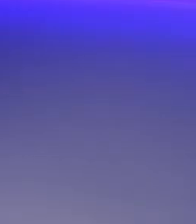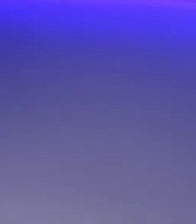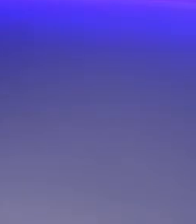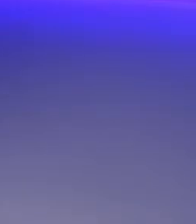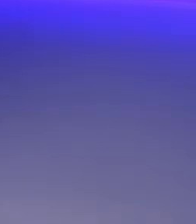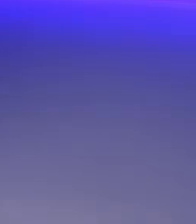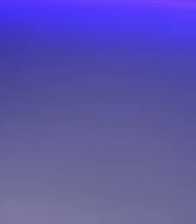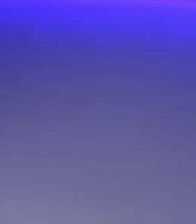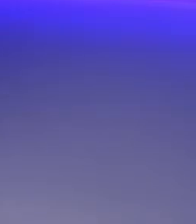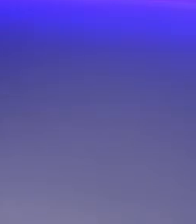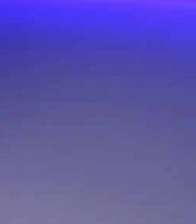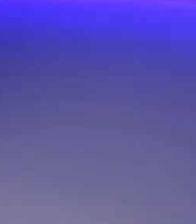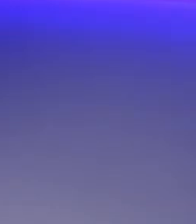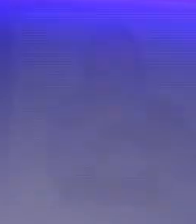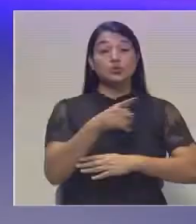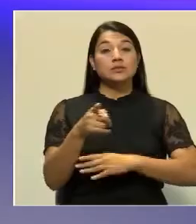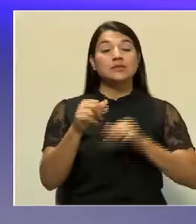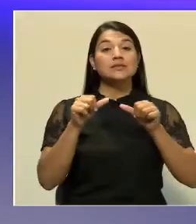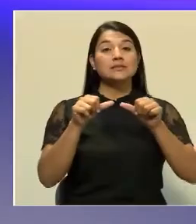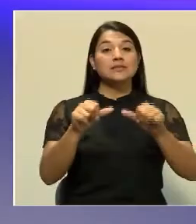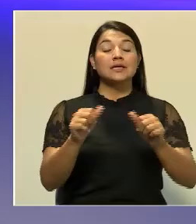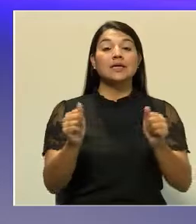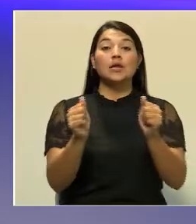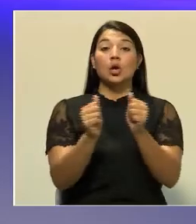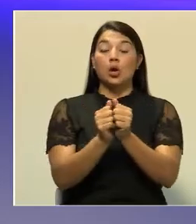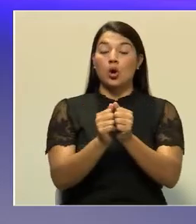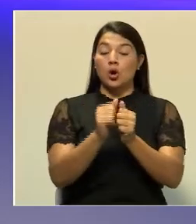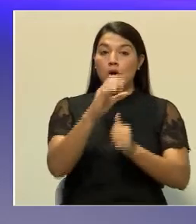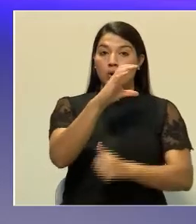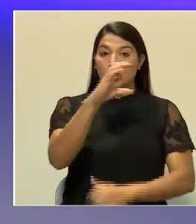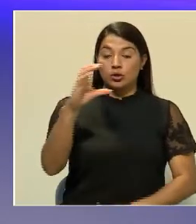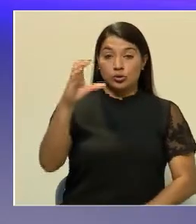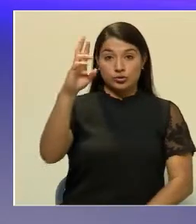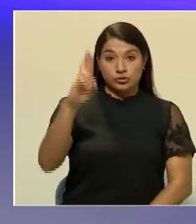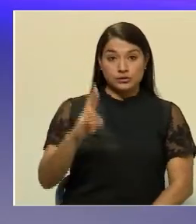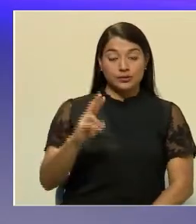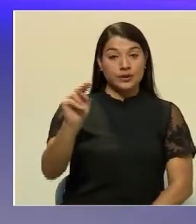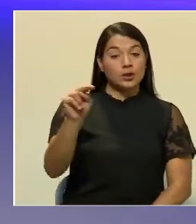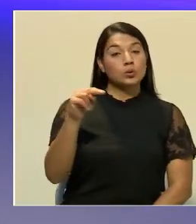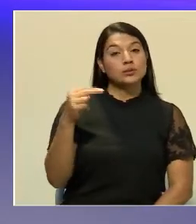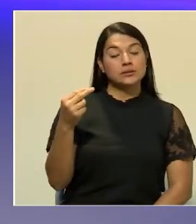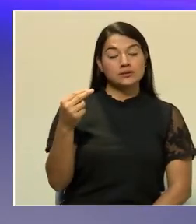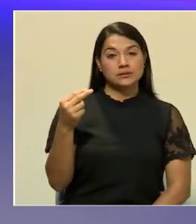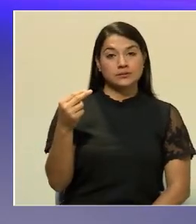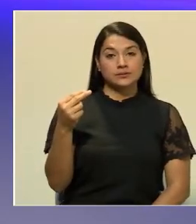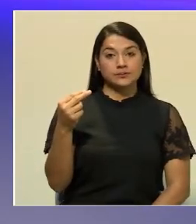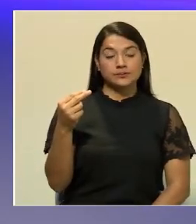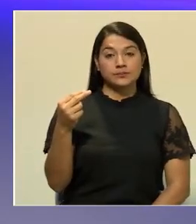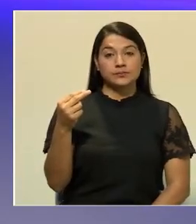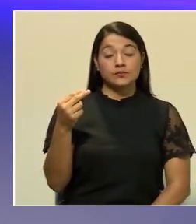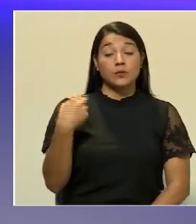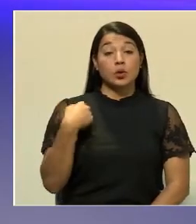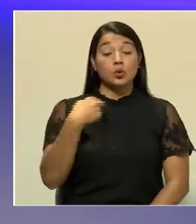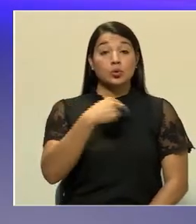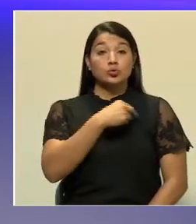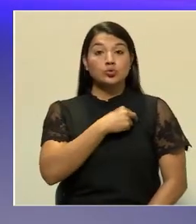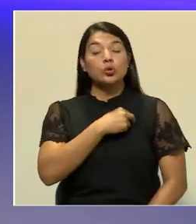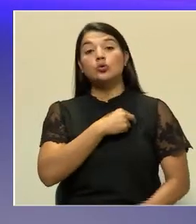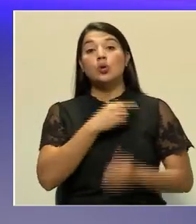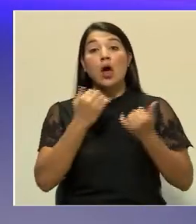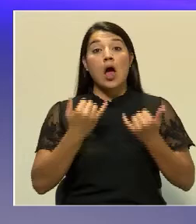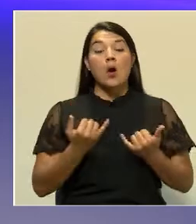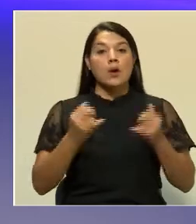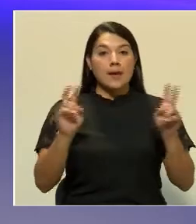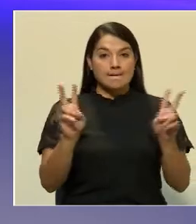Buenas noches, gracias por continuar conectados a la señal de Costa Rica Noticias. Estamos